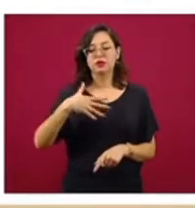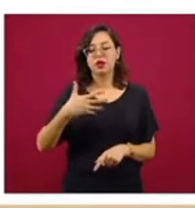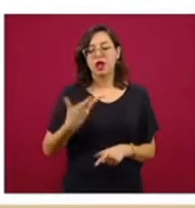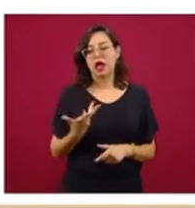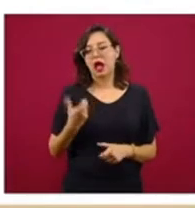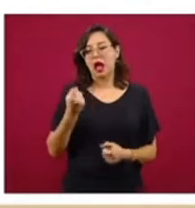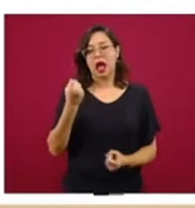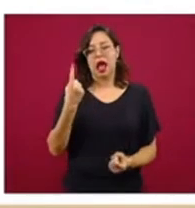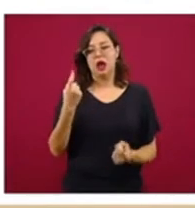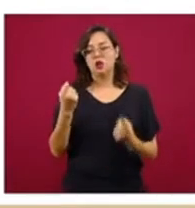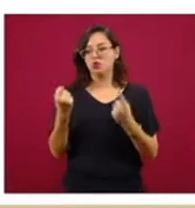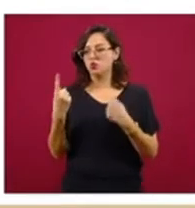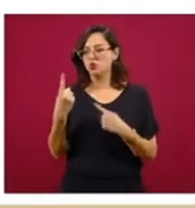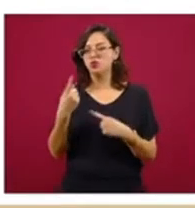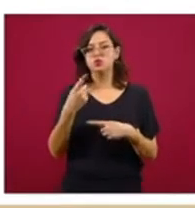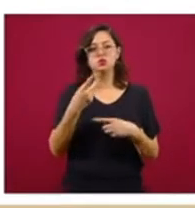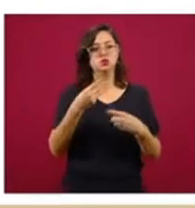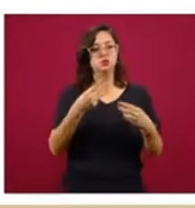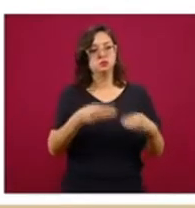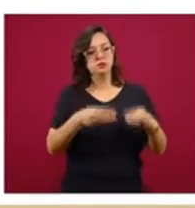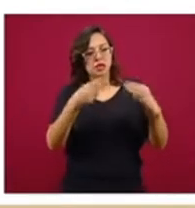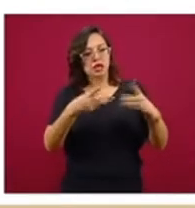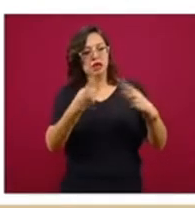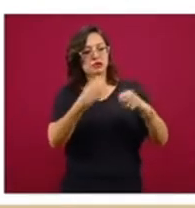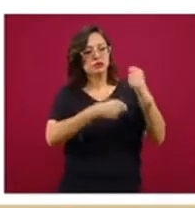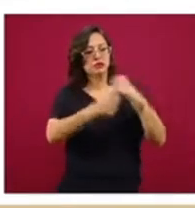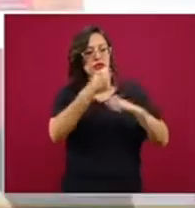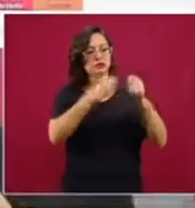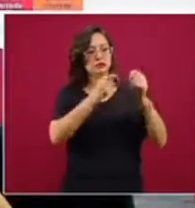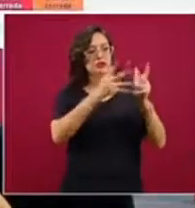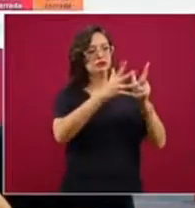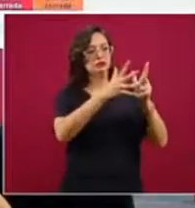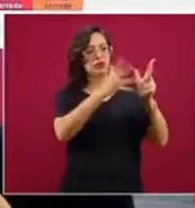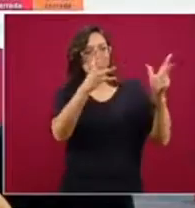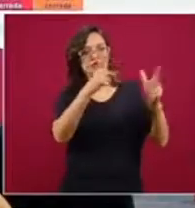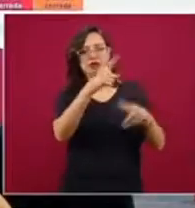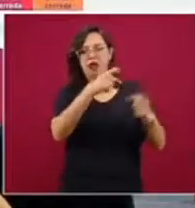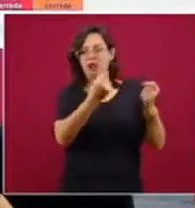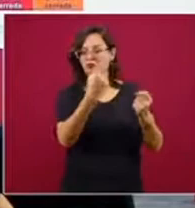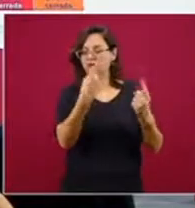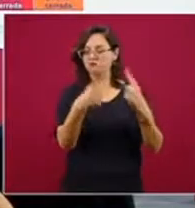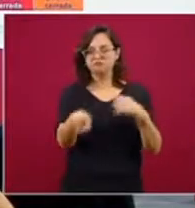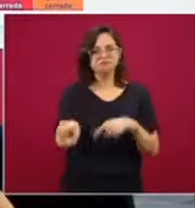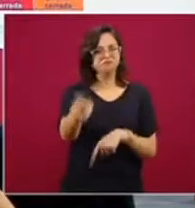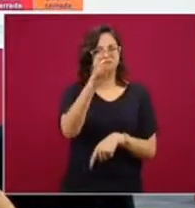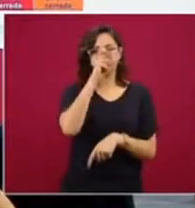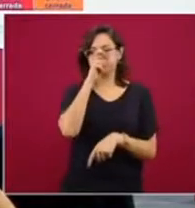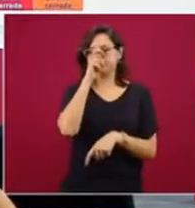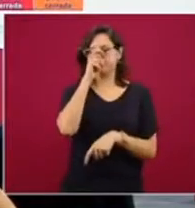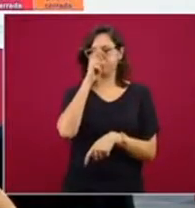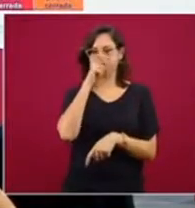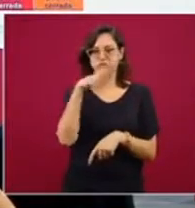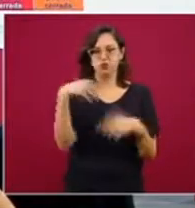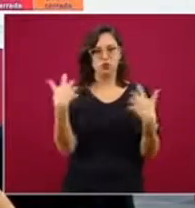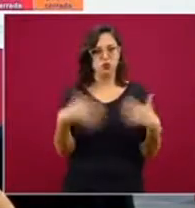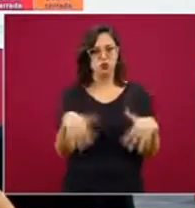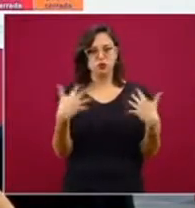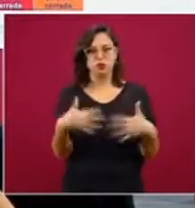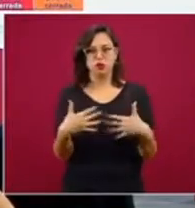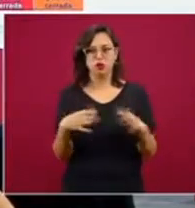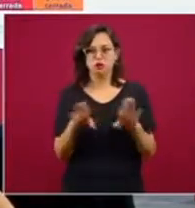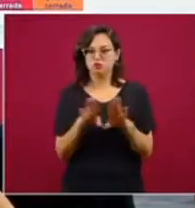poco tajantes por parte de algunos supermercados o cadenas de supermercados en donde no han logrado tener